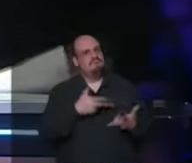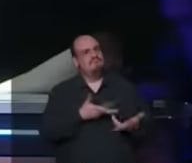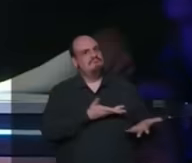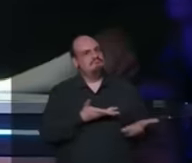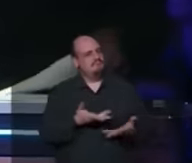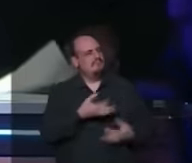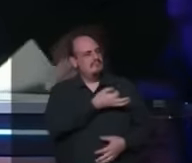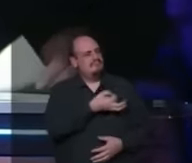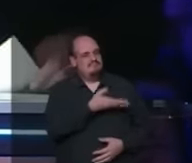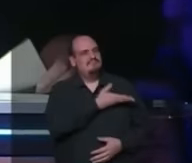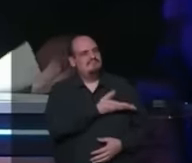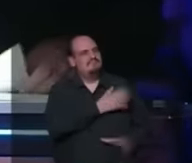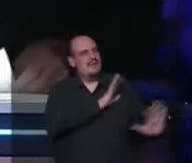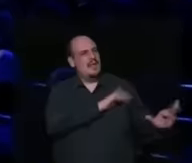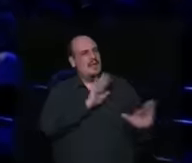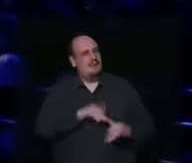Antonio.